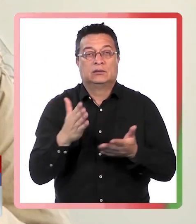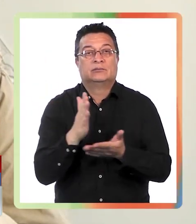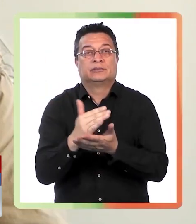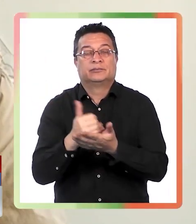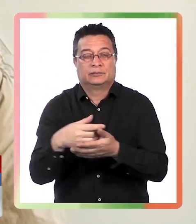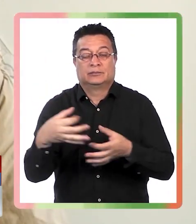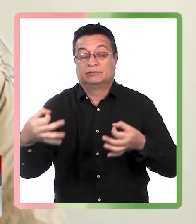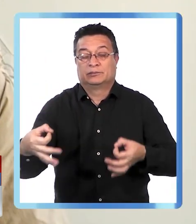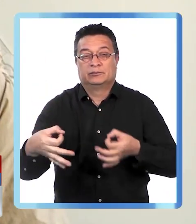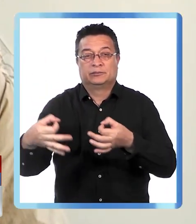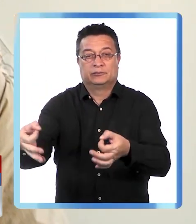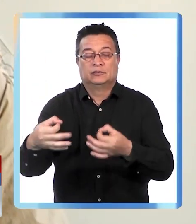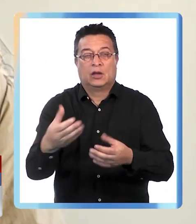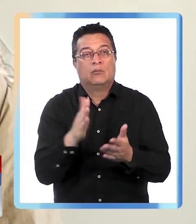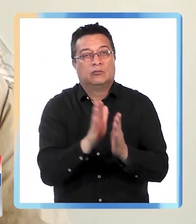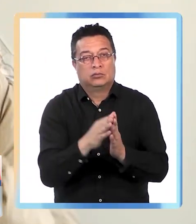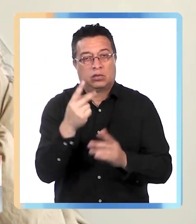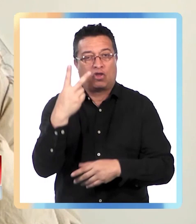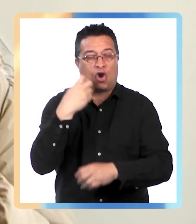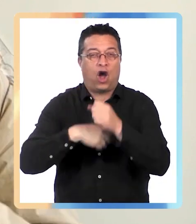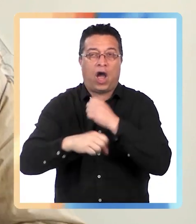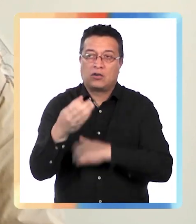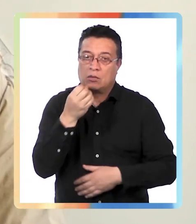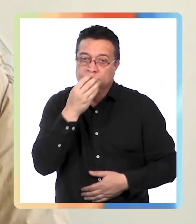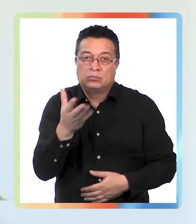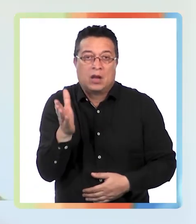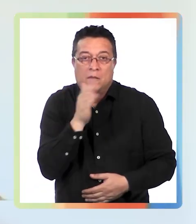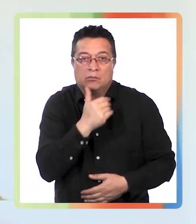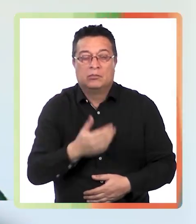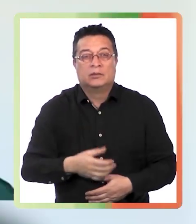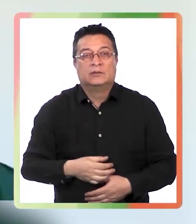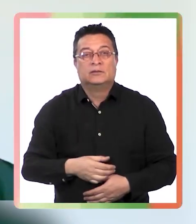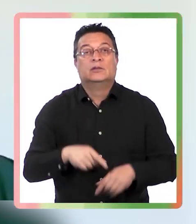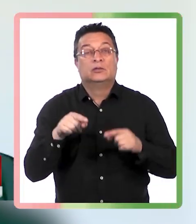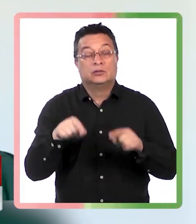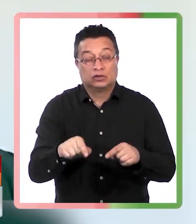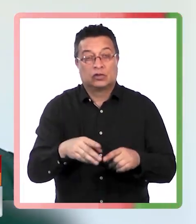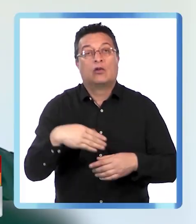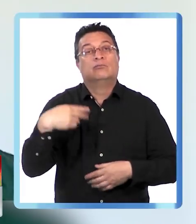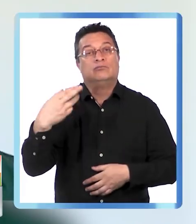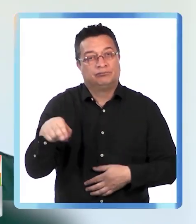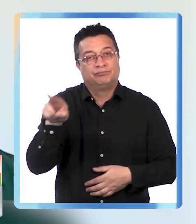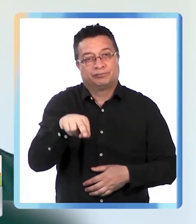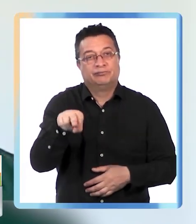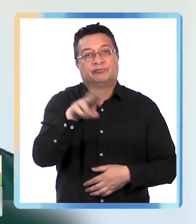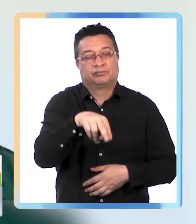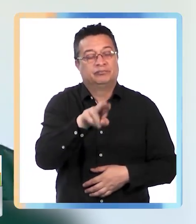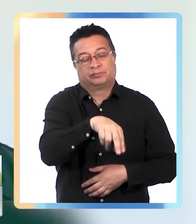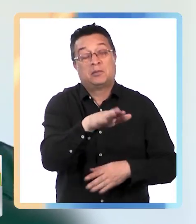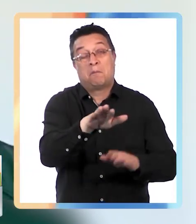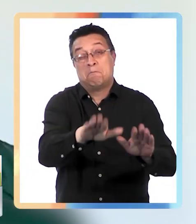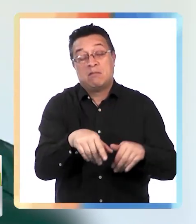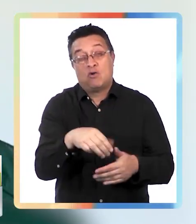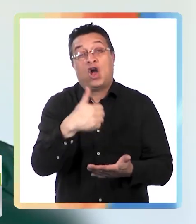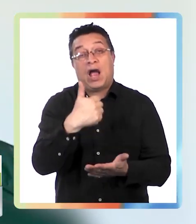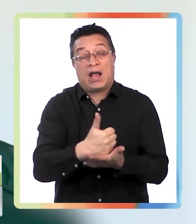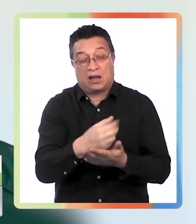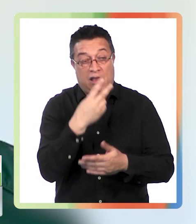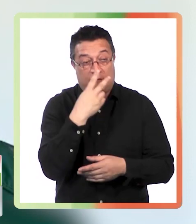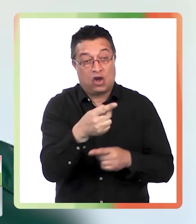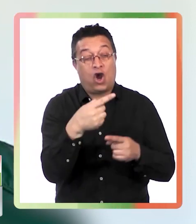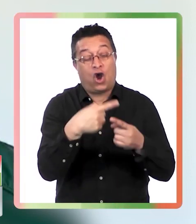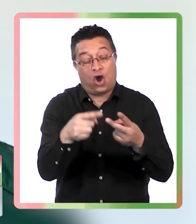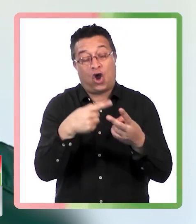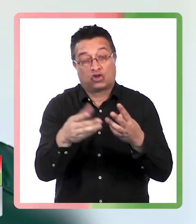el Plan 9 Papers, que solicitamos un pronunciamiento hace casi 2 años. Lamentablemente esta es una constante por parte del alcalde. Hemos visto